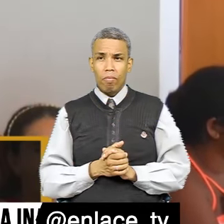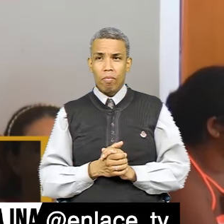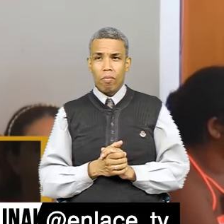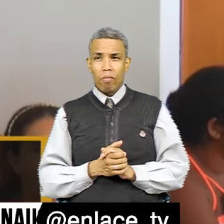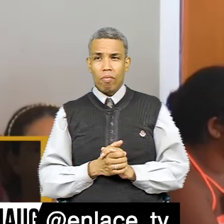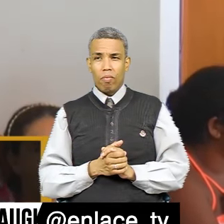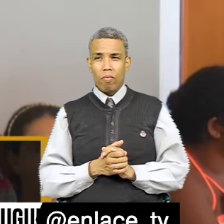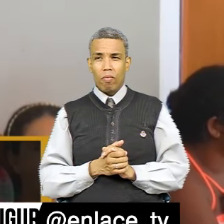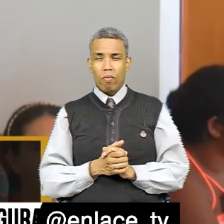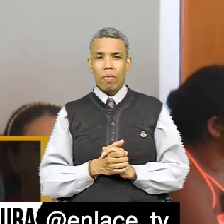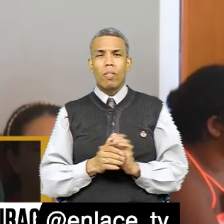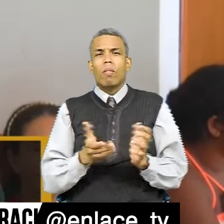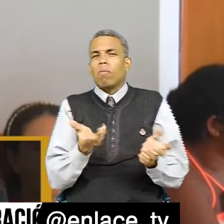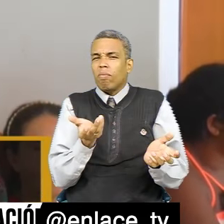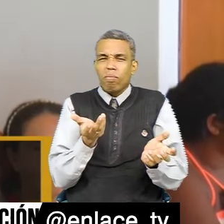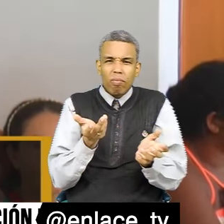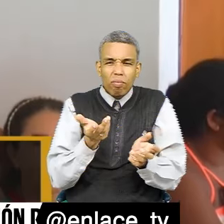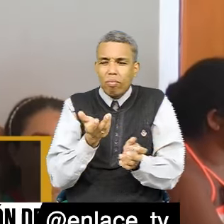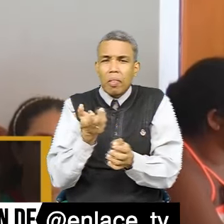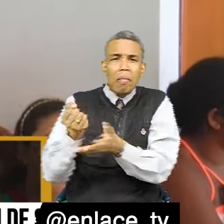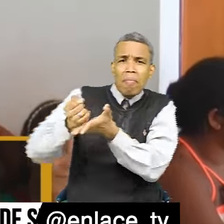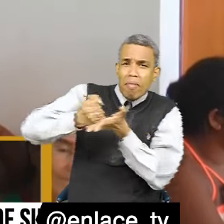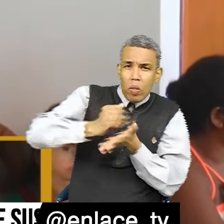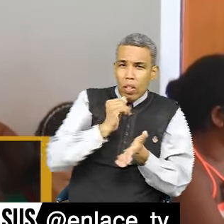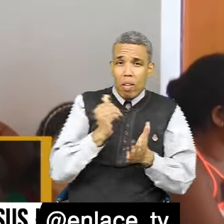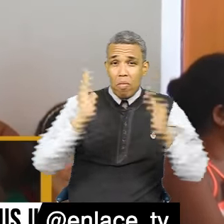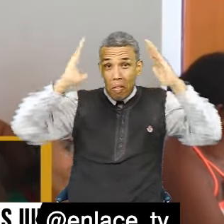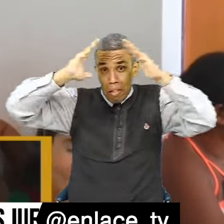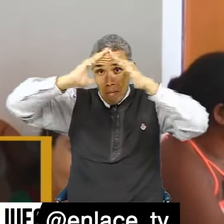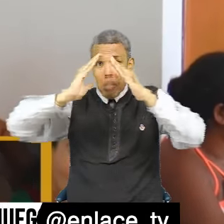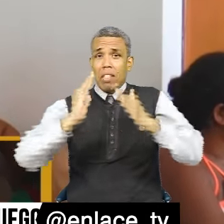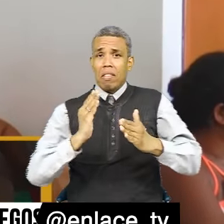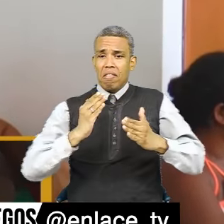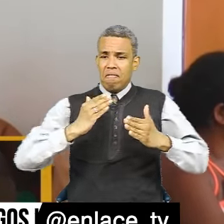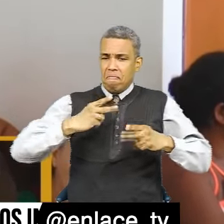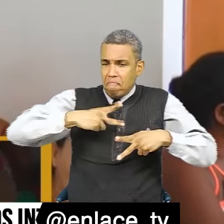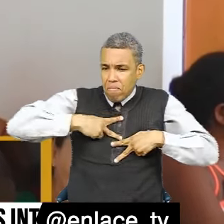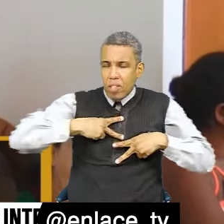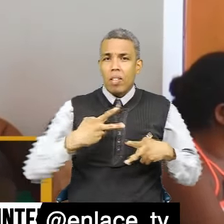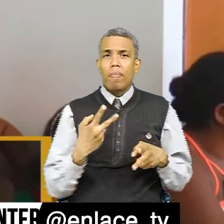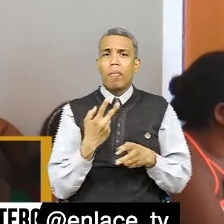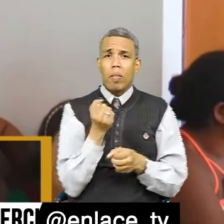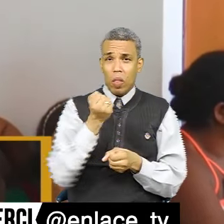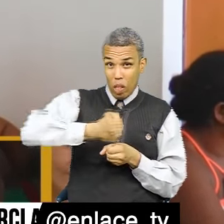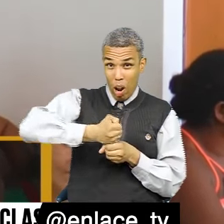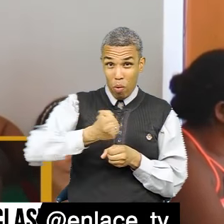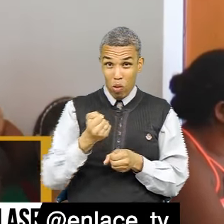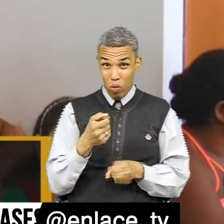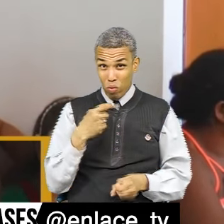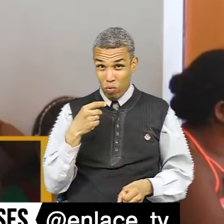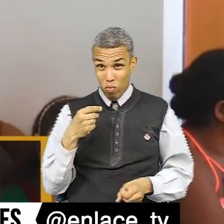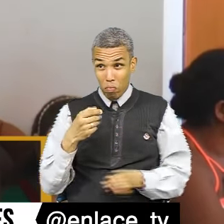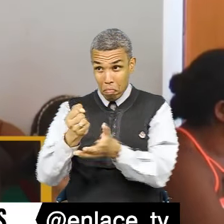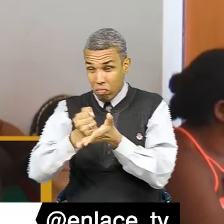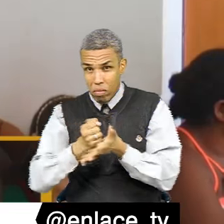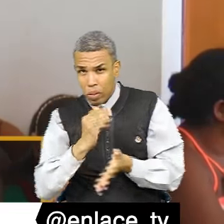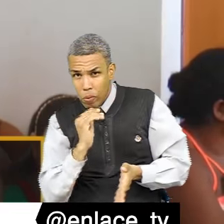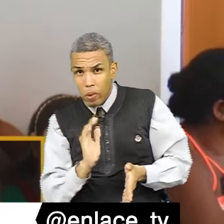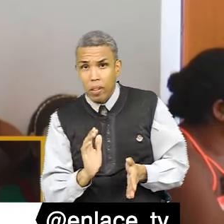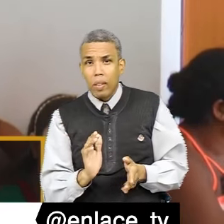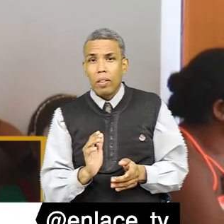temas ni de vivienda, ni de empleo, no hay una ruta específica. Ahí la secretaria de gobierno